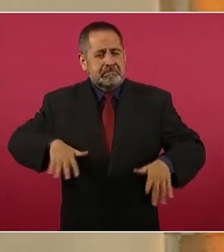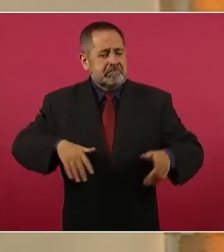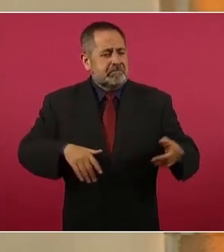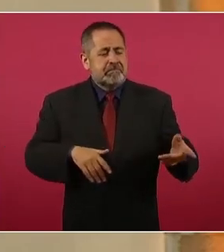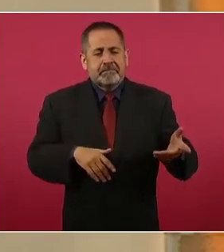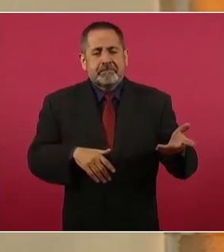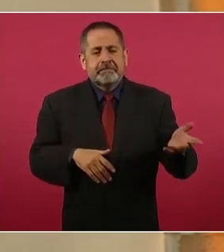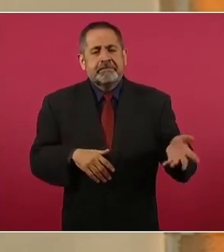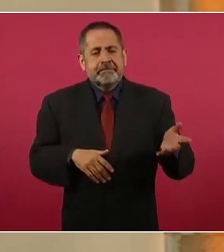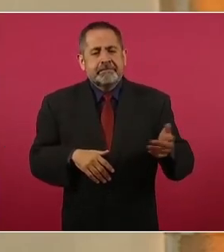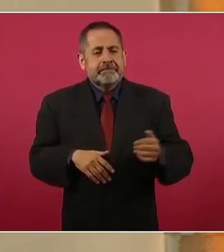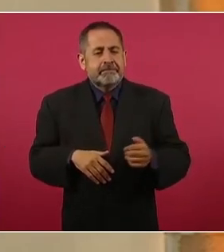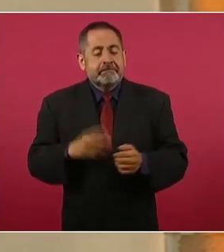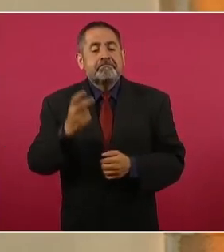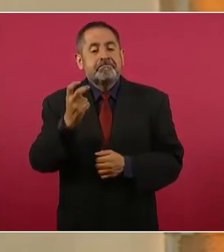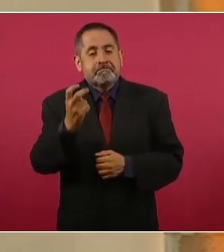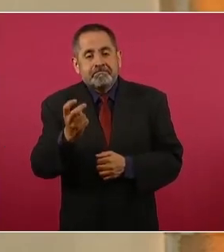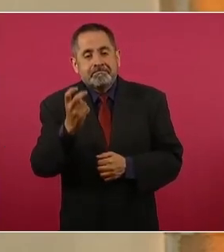permitió